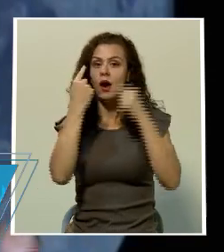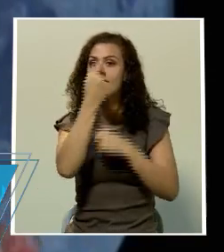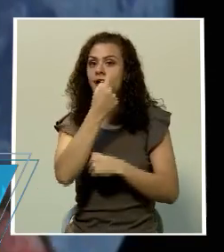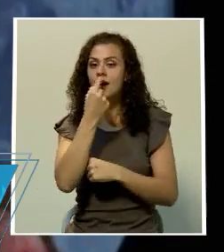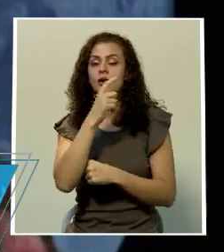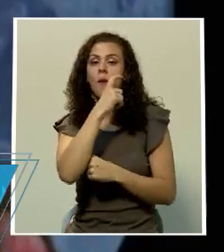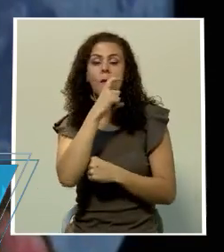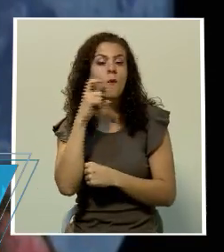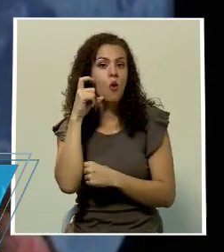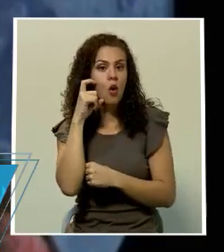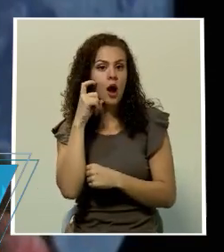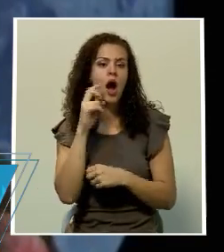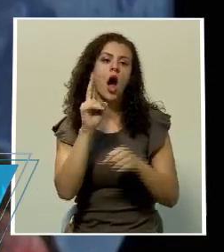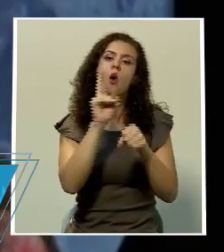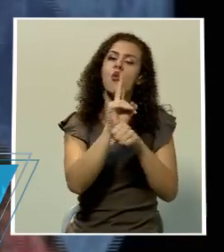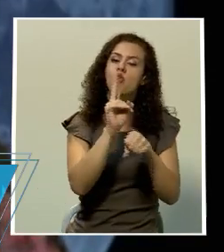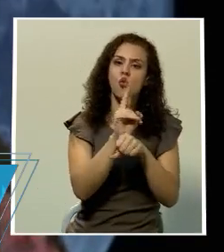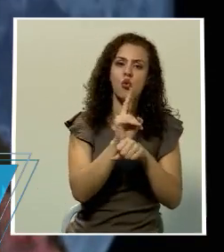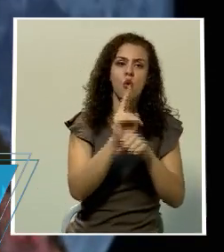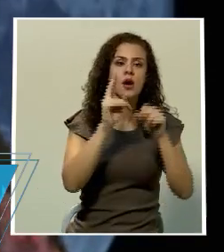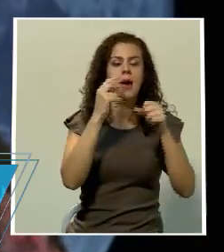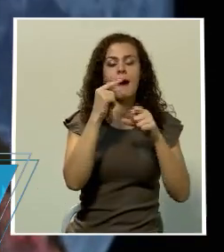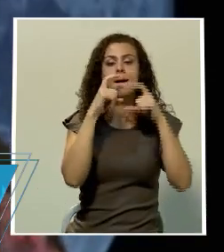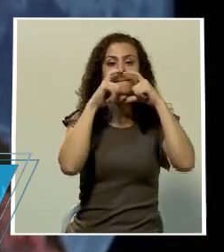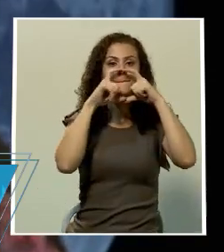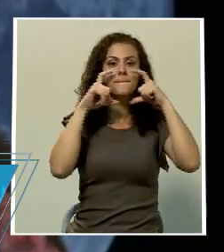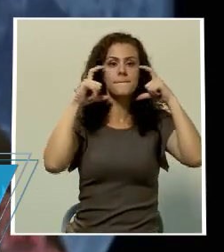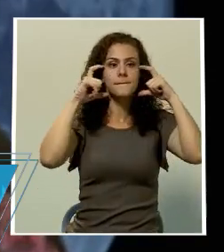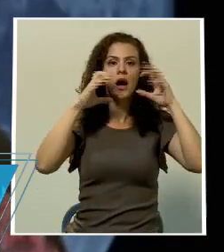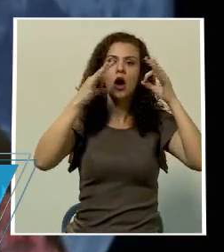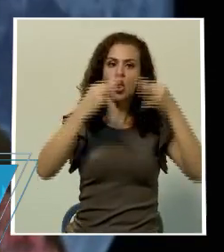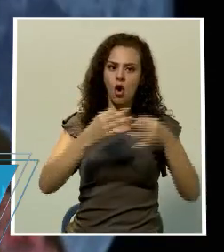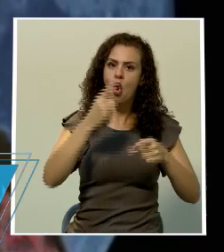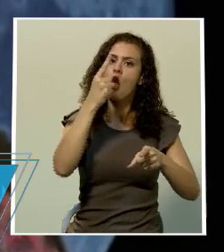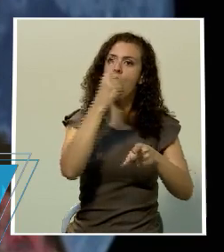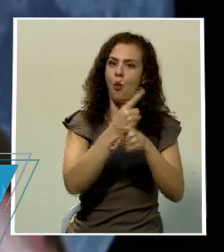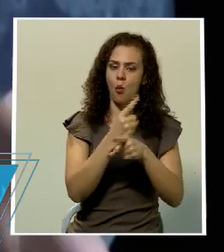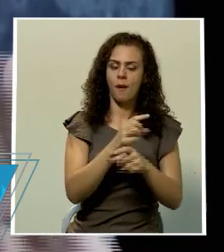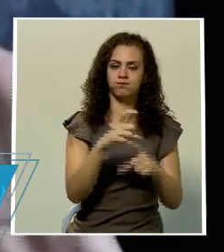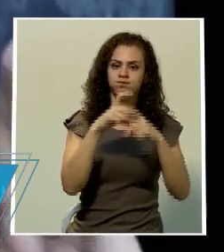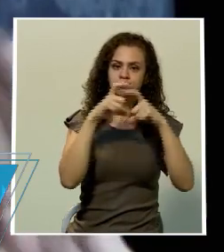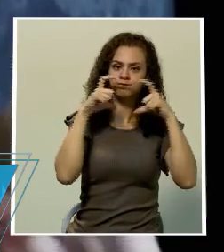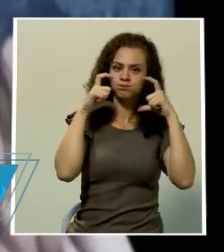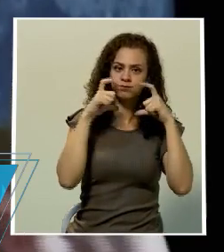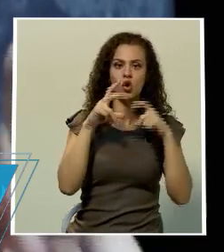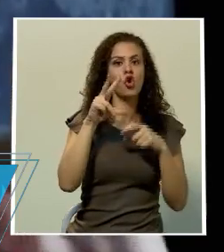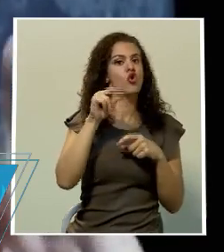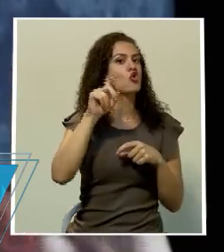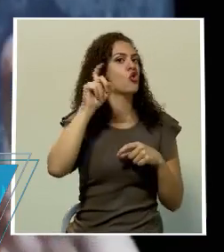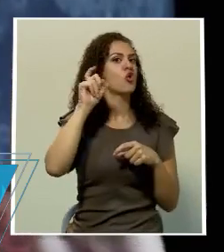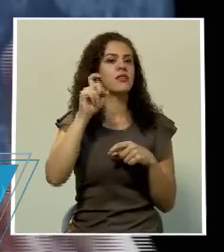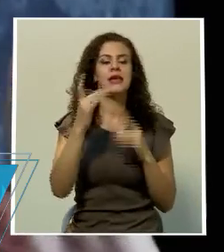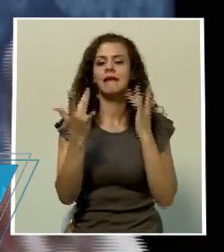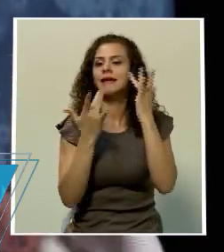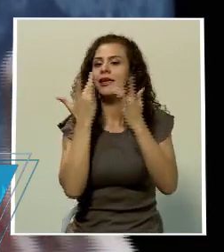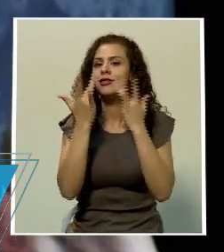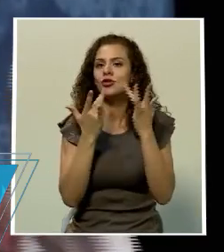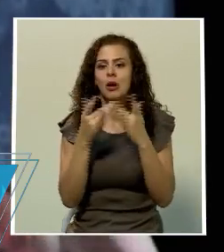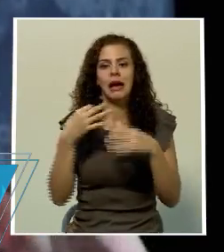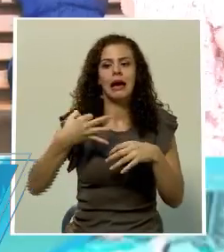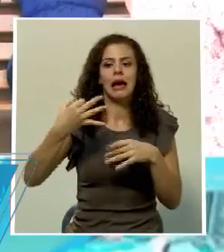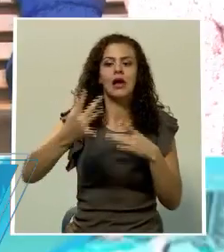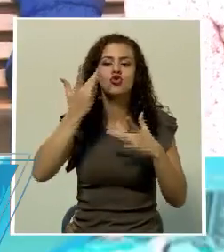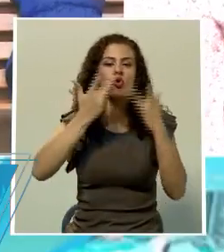nariz, la boca, ya sea utilizando una mascarilla debidamente colocada, la cual no tenemos que estar tocando a